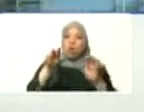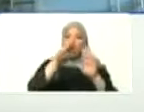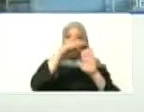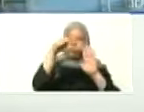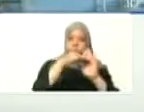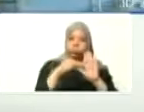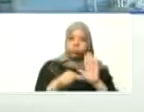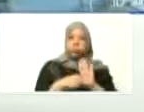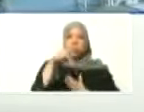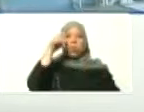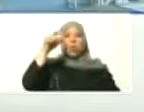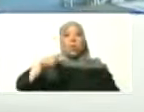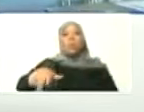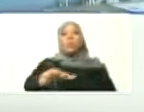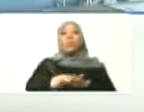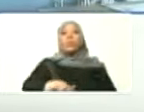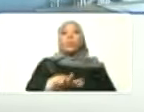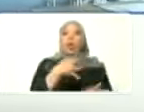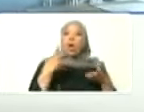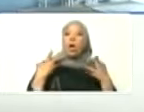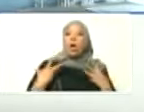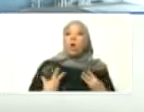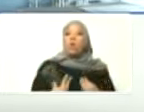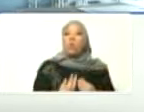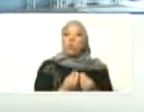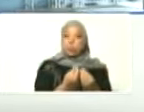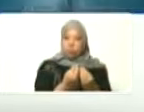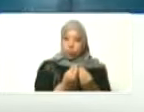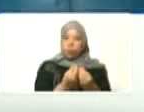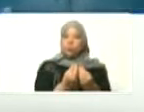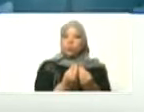popular, junto al poder popular. ¿Qué les parece?